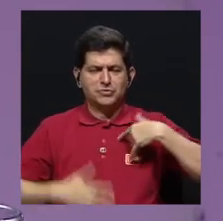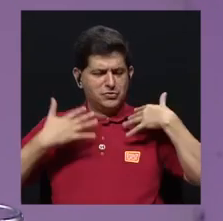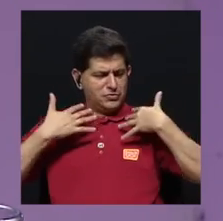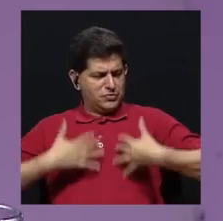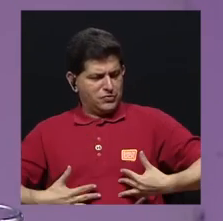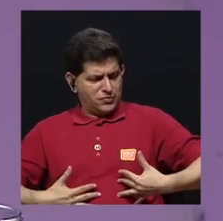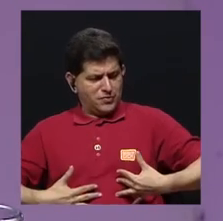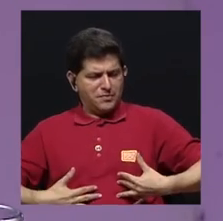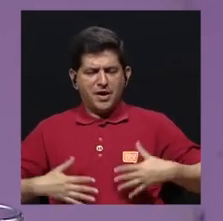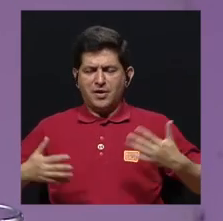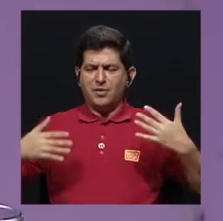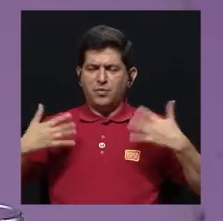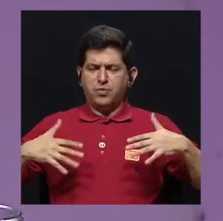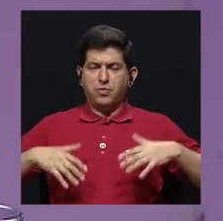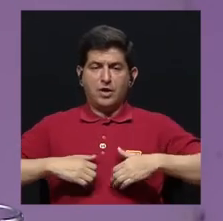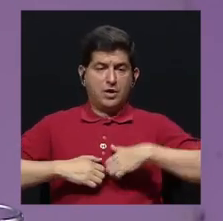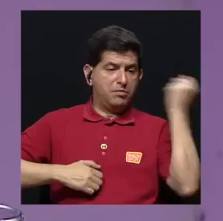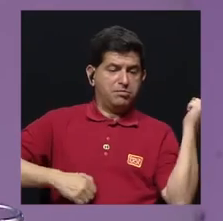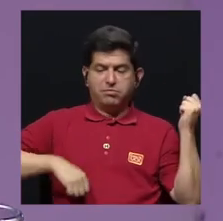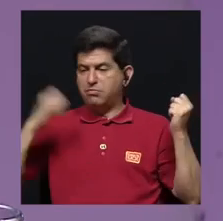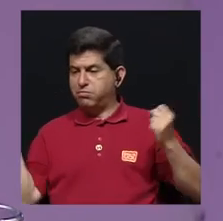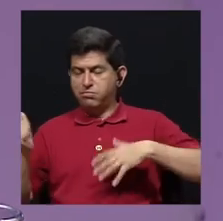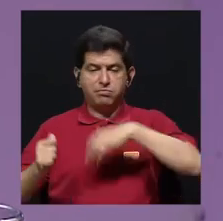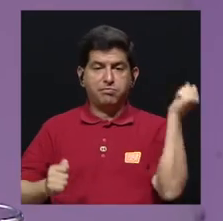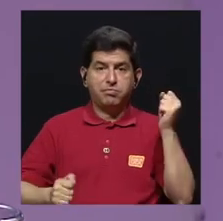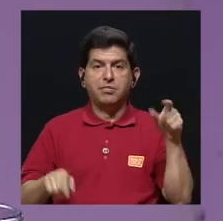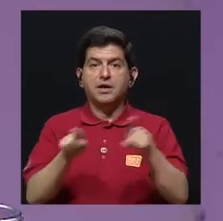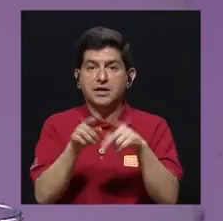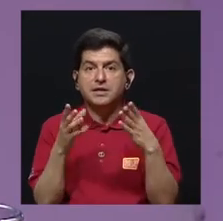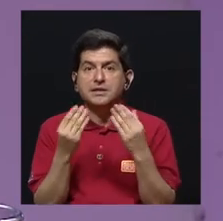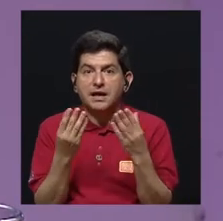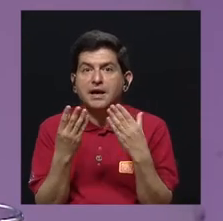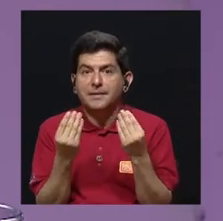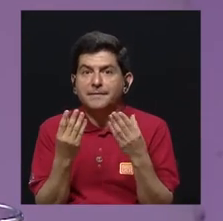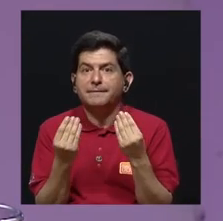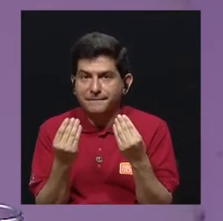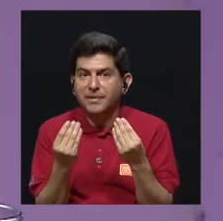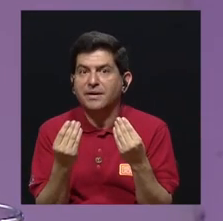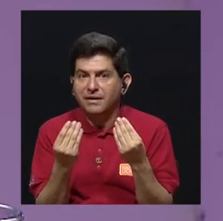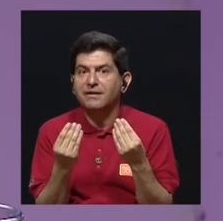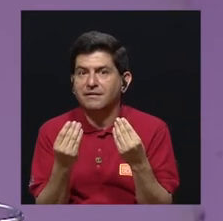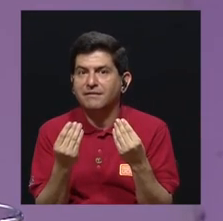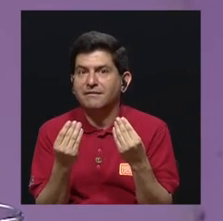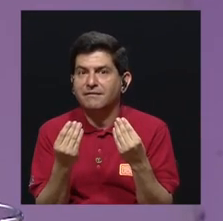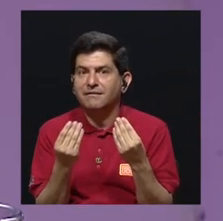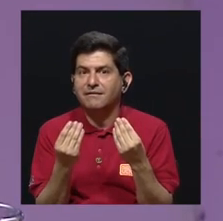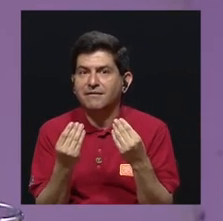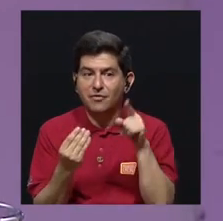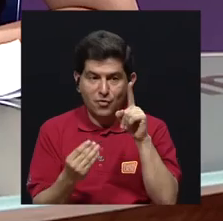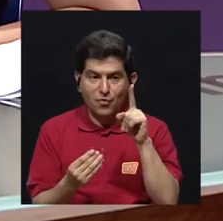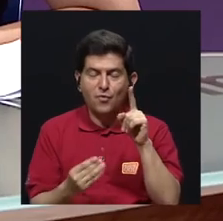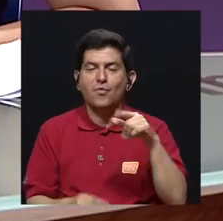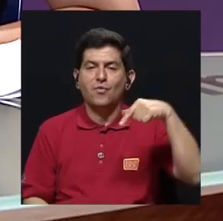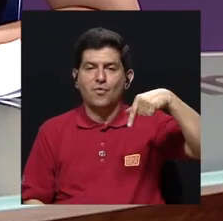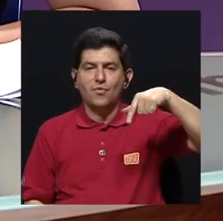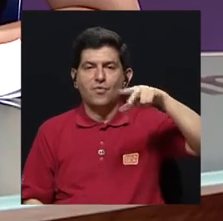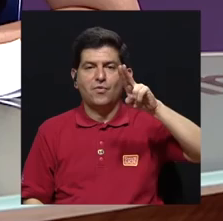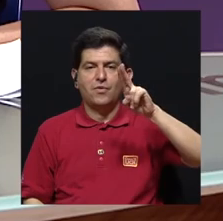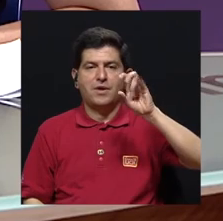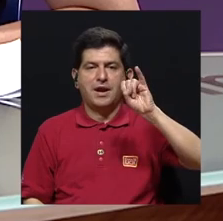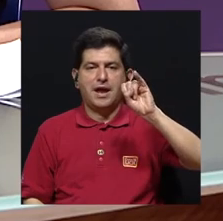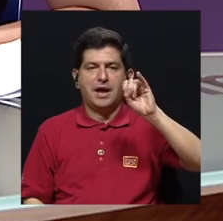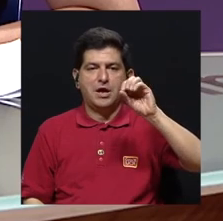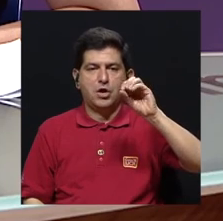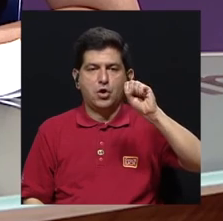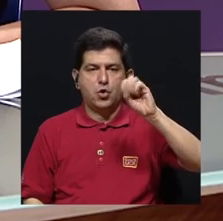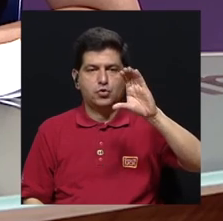nos poníamos mucha ropa y nos quitábamos la ropa. Y nosotros también teníamos miedo, porque era una acción, era en el kiosco